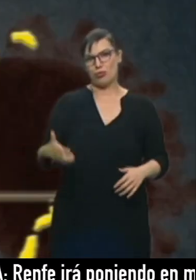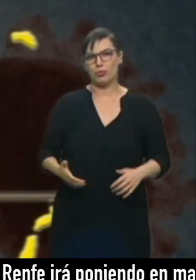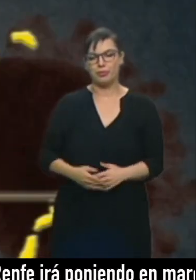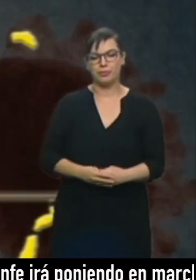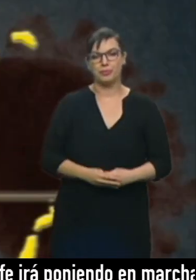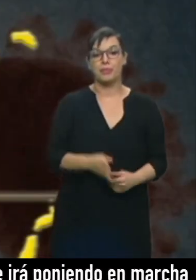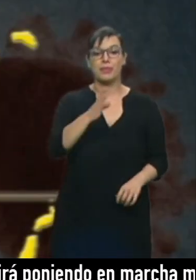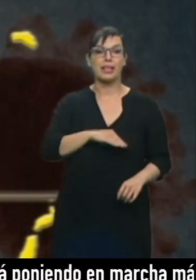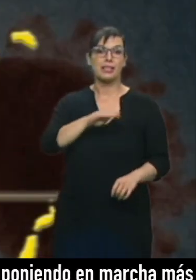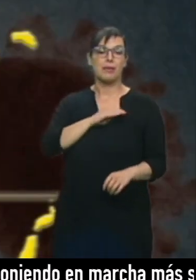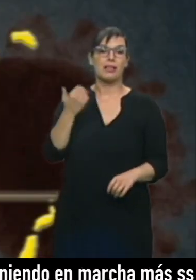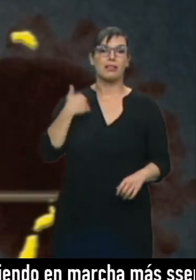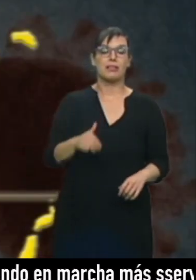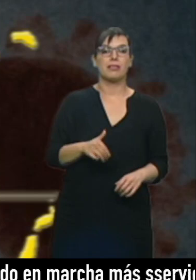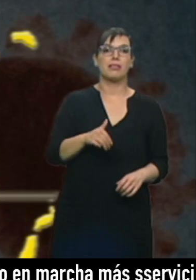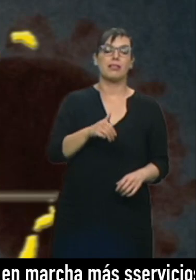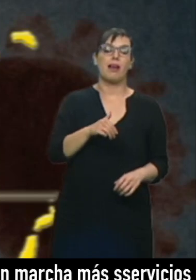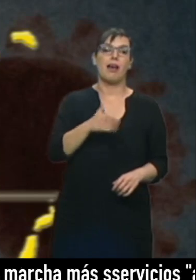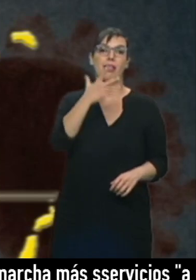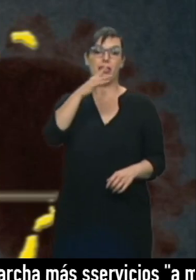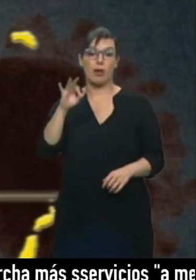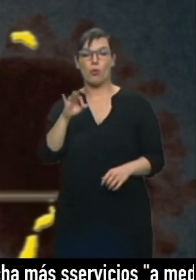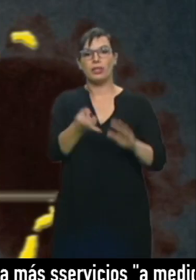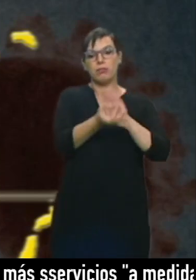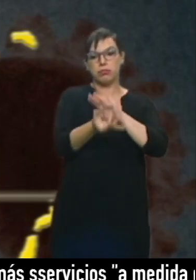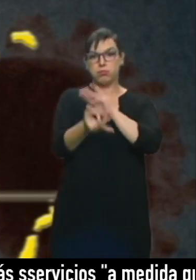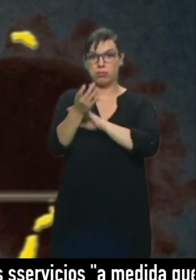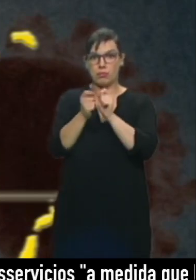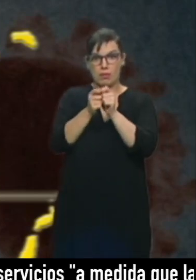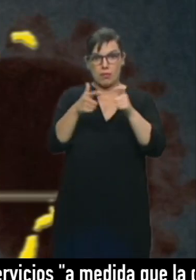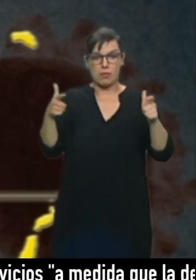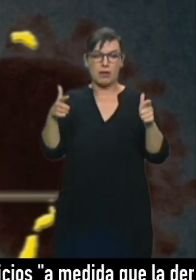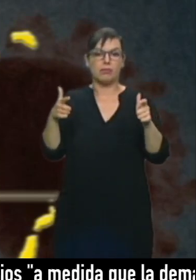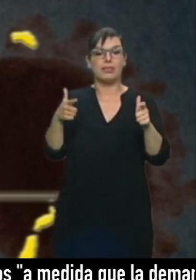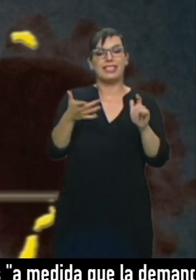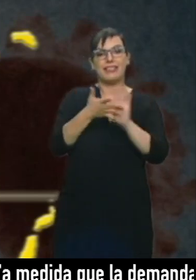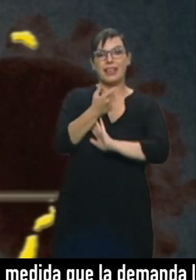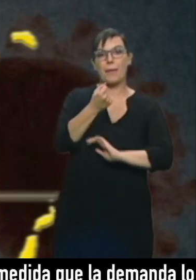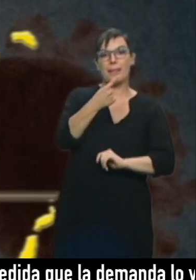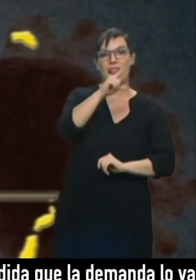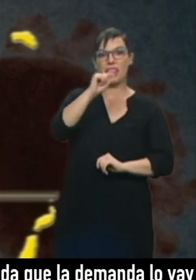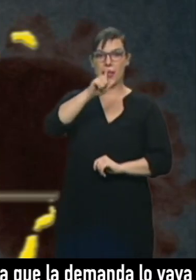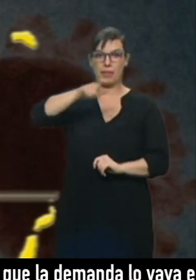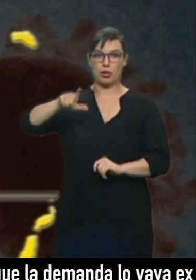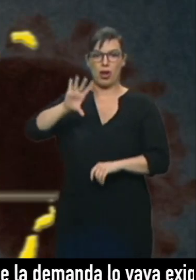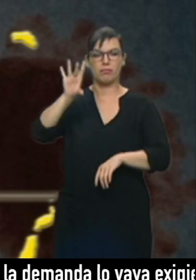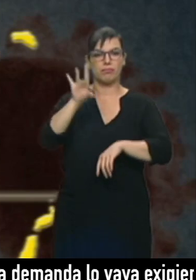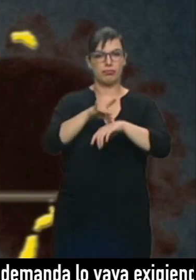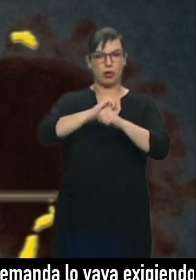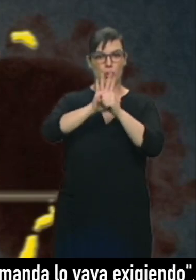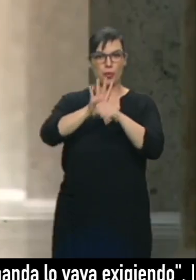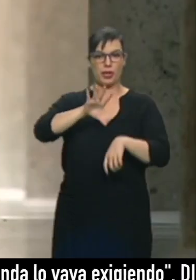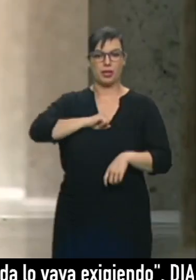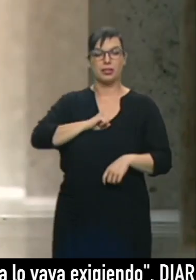En España ya son más de medio centenar los rebrotes, lo que supone al menos 1.100 personas contagiadas de COVID-19. La